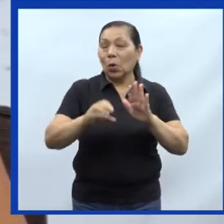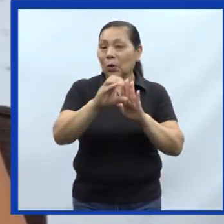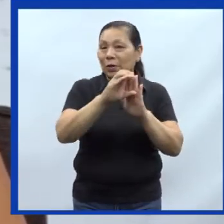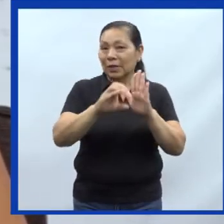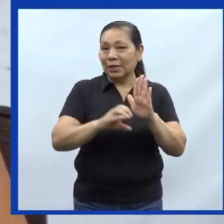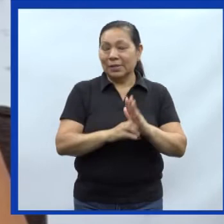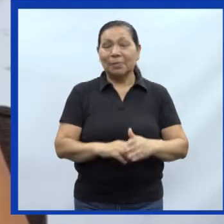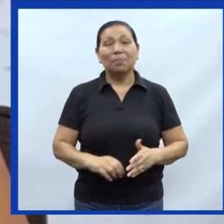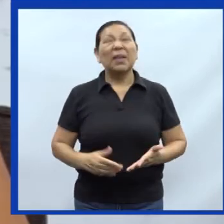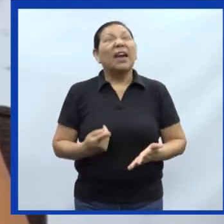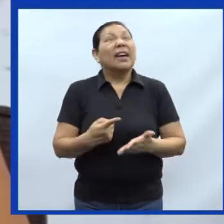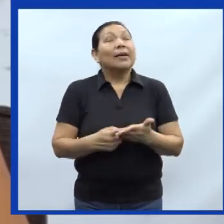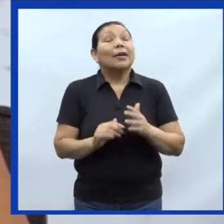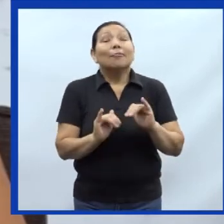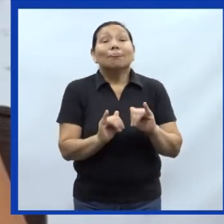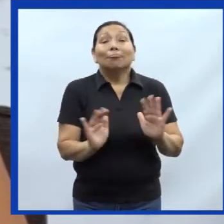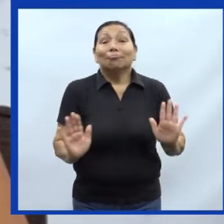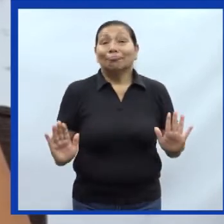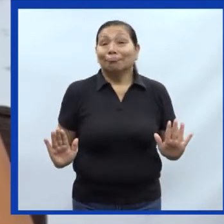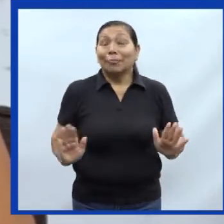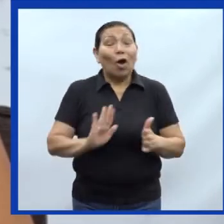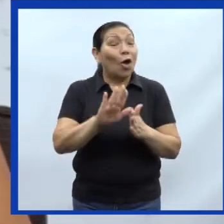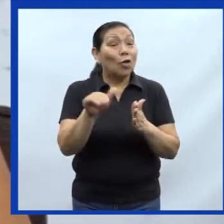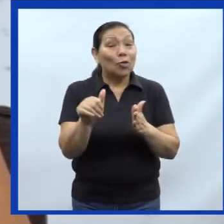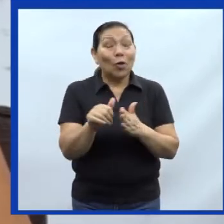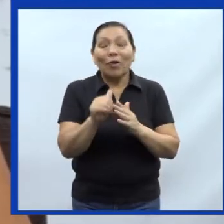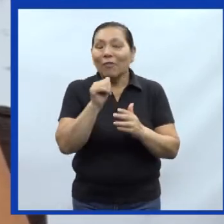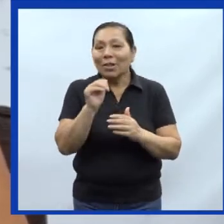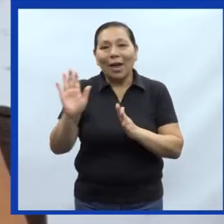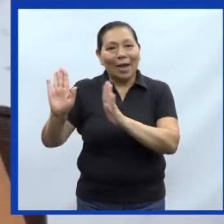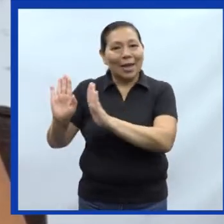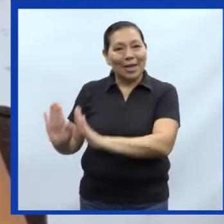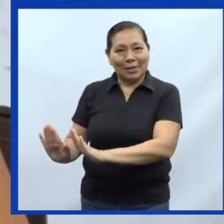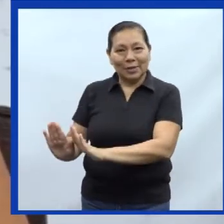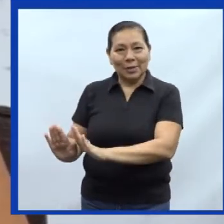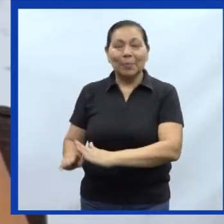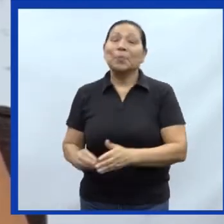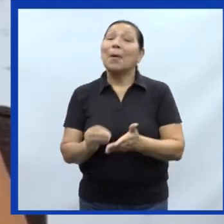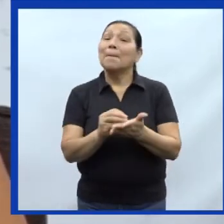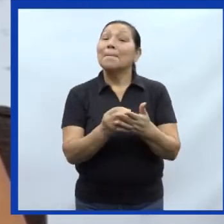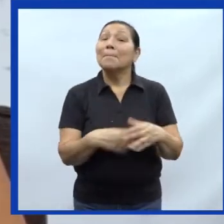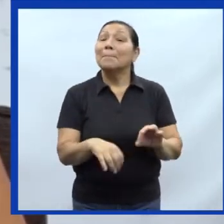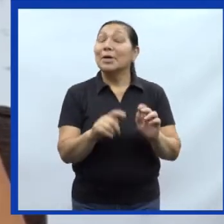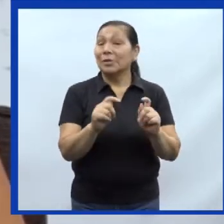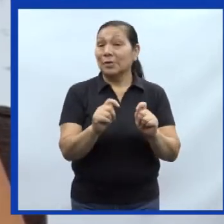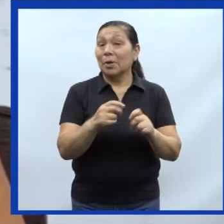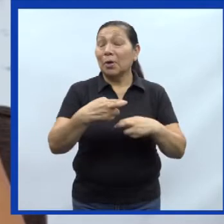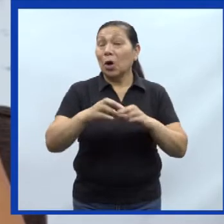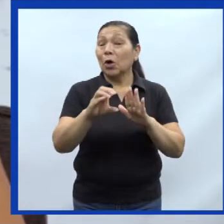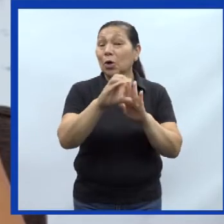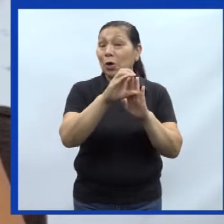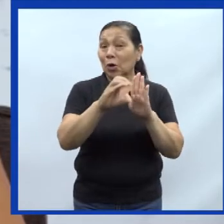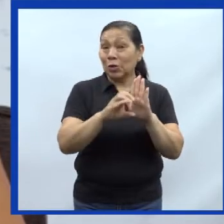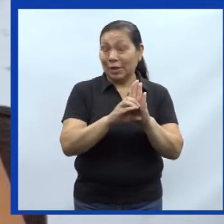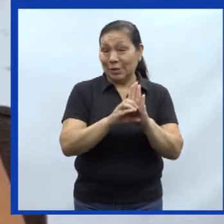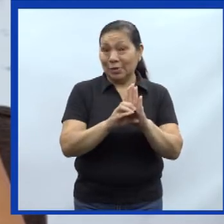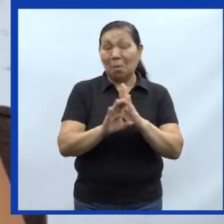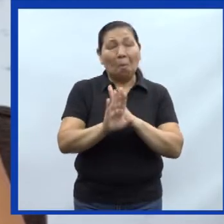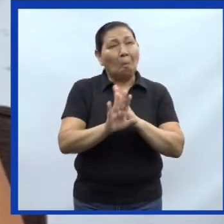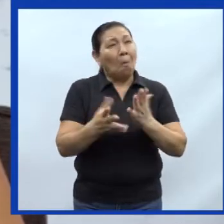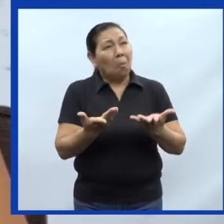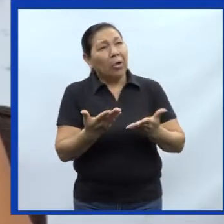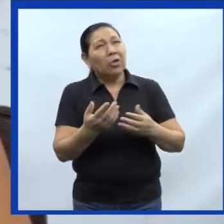constitucionales. Entonces, ¿qué nos queda? Nos queda todo menos eso. Los derechos fundamentales tutelados por el proceso constitucional de amparo los